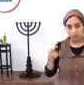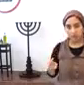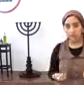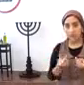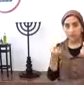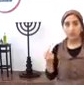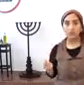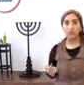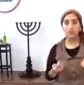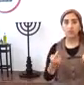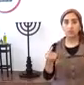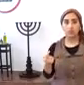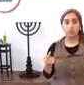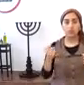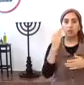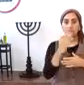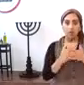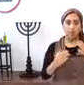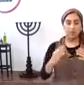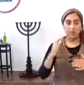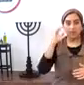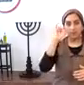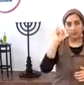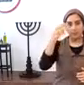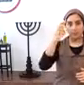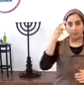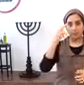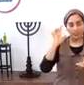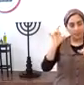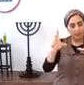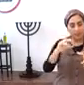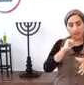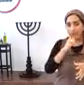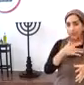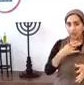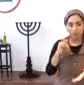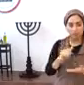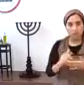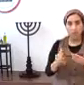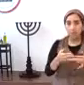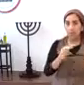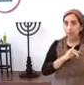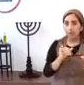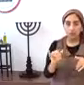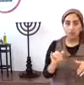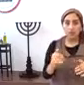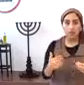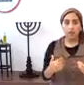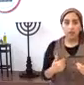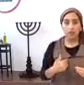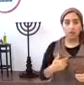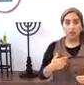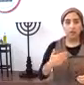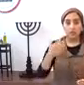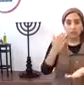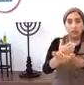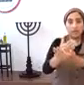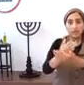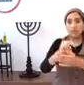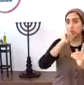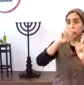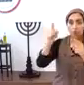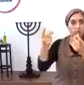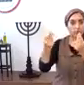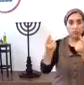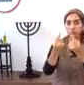pecar, es algo de lo que abomina a Yahweh. Entonces, es como si se detuviera el pie, para decir,